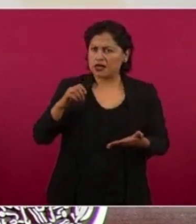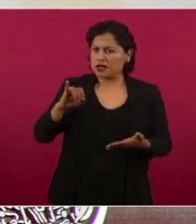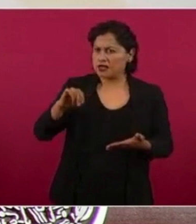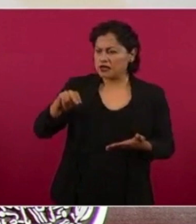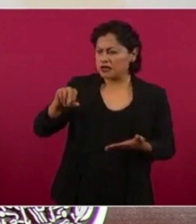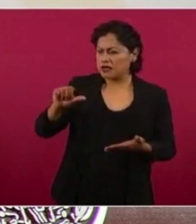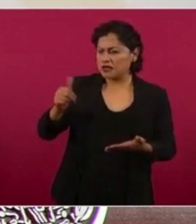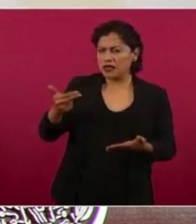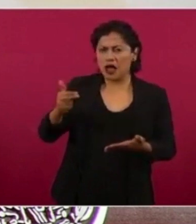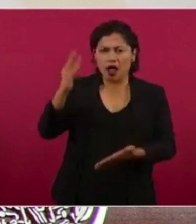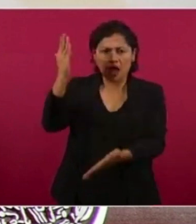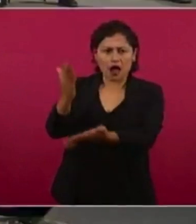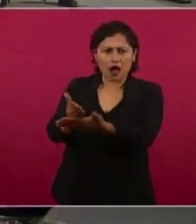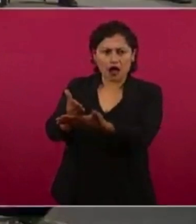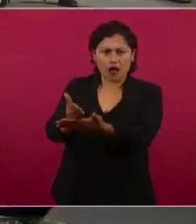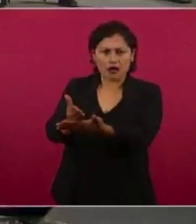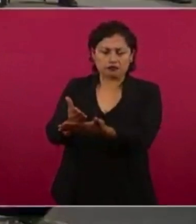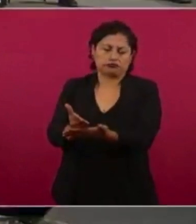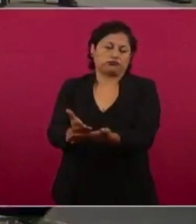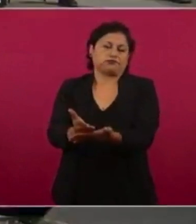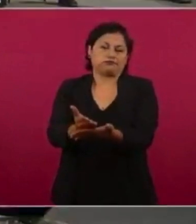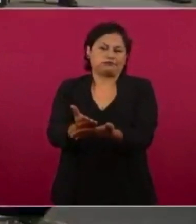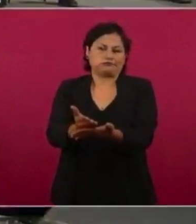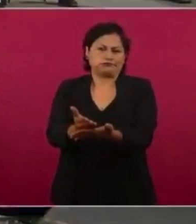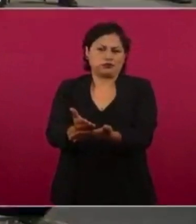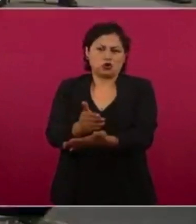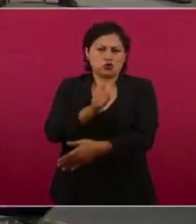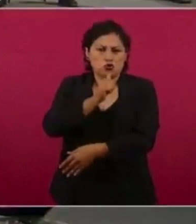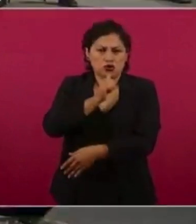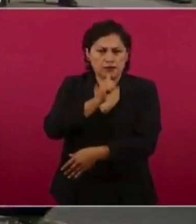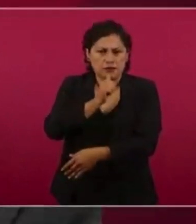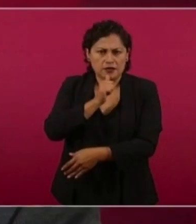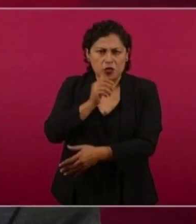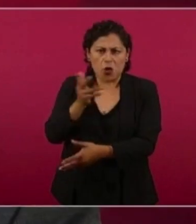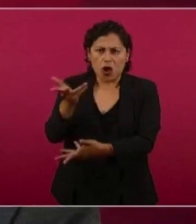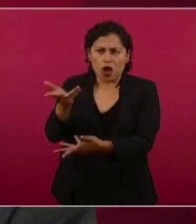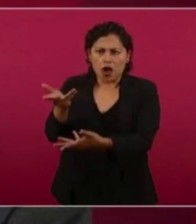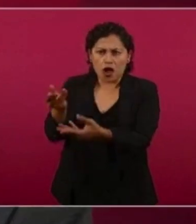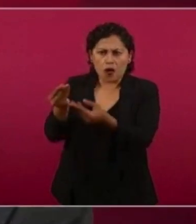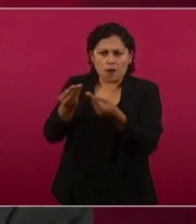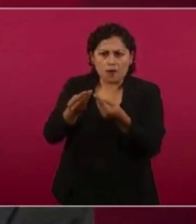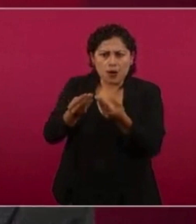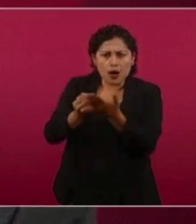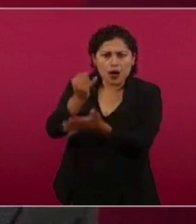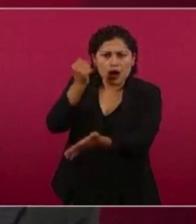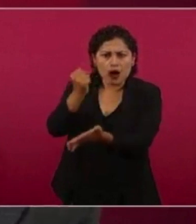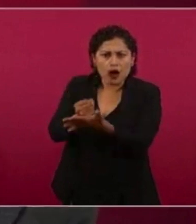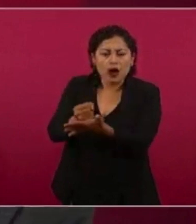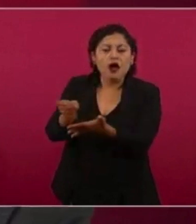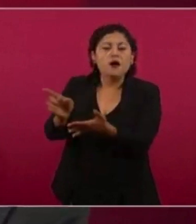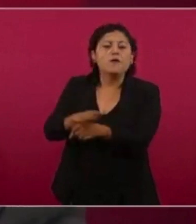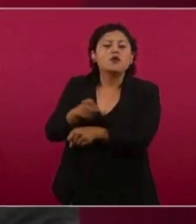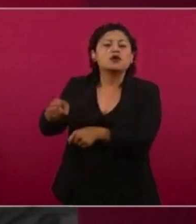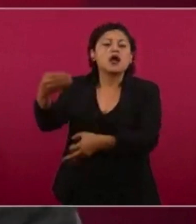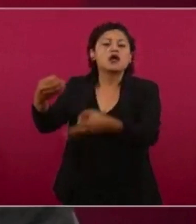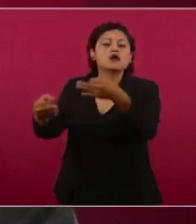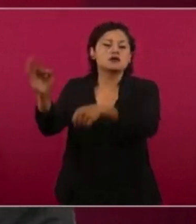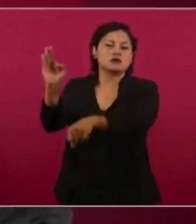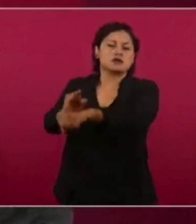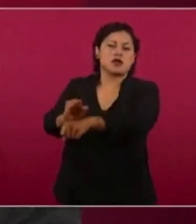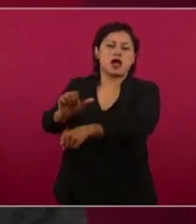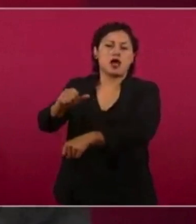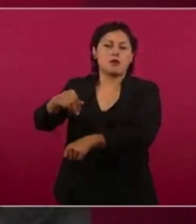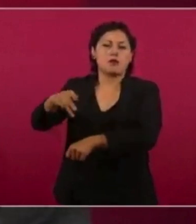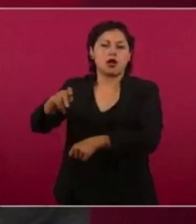momento está en espera de que se resuelvan situaciones de amparo. Entonces,